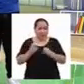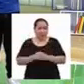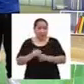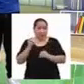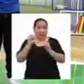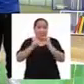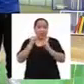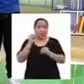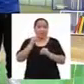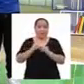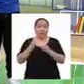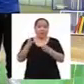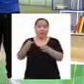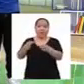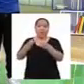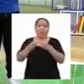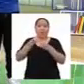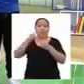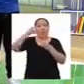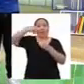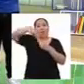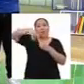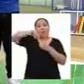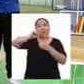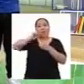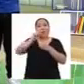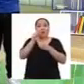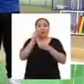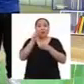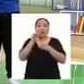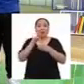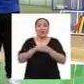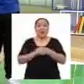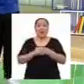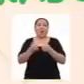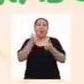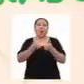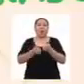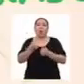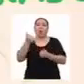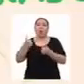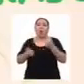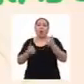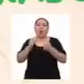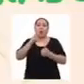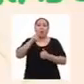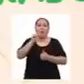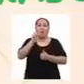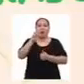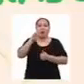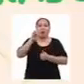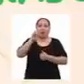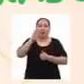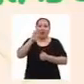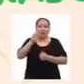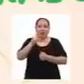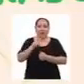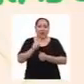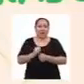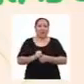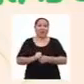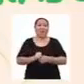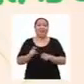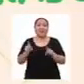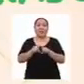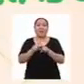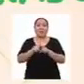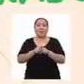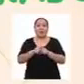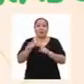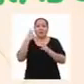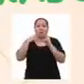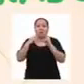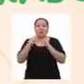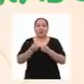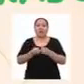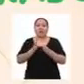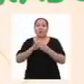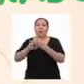el tamaño de nuestra población y definimos las variables. También determinamos el tamaño de la